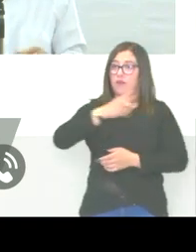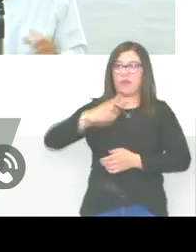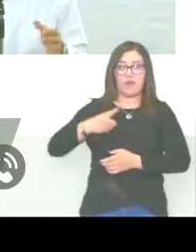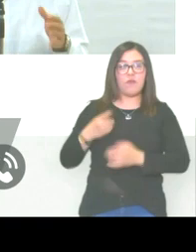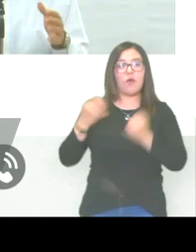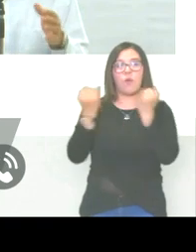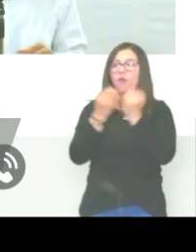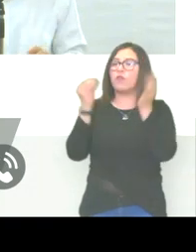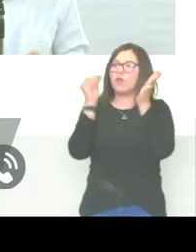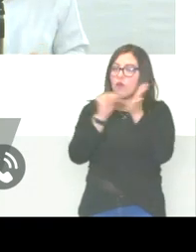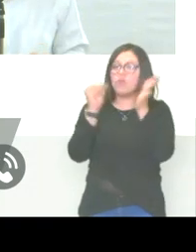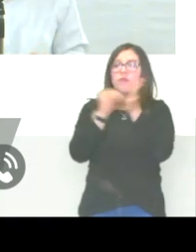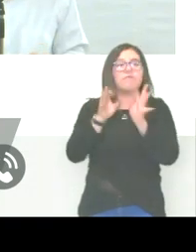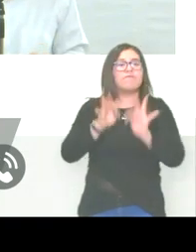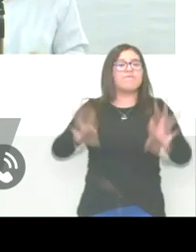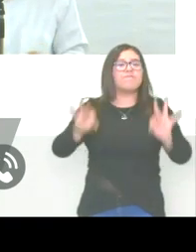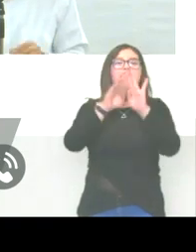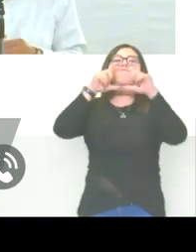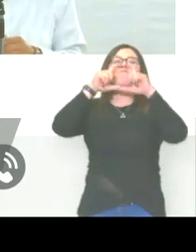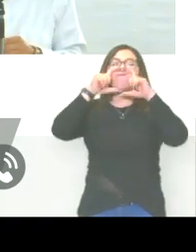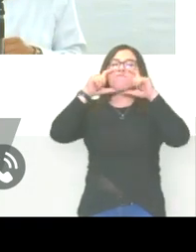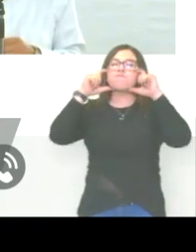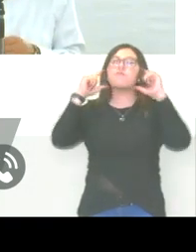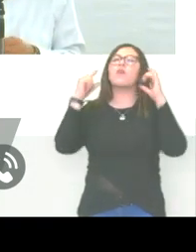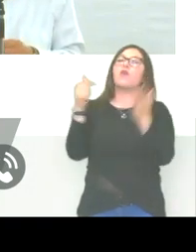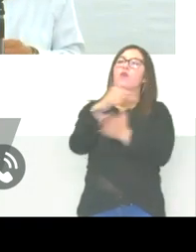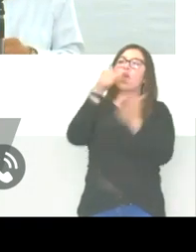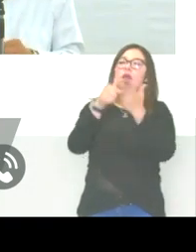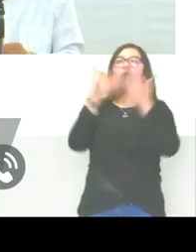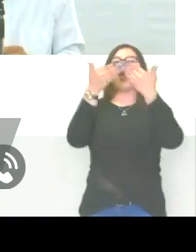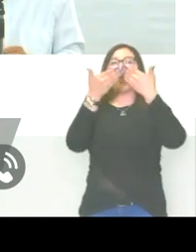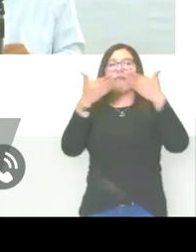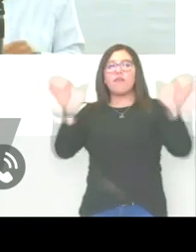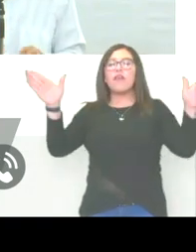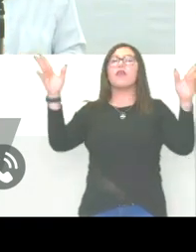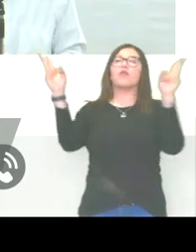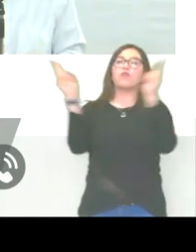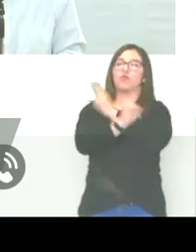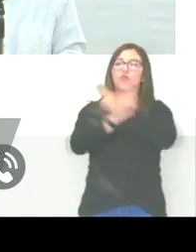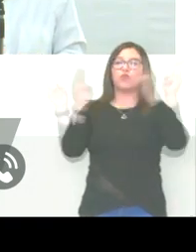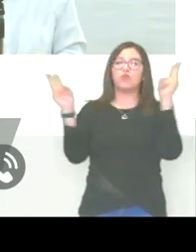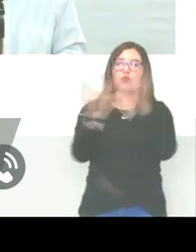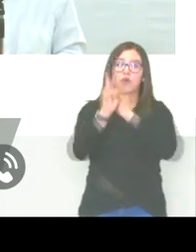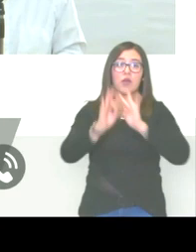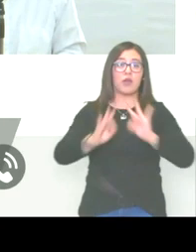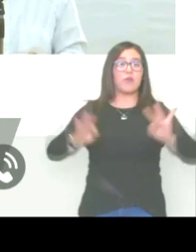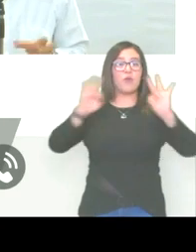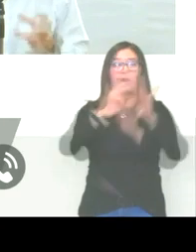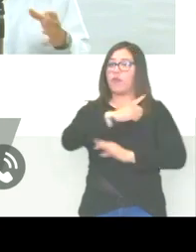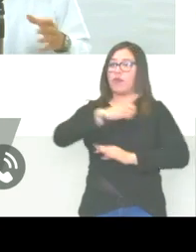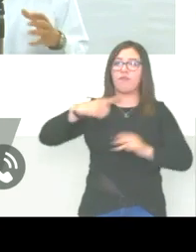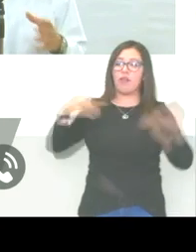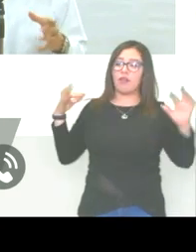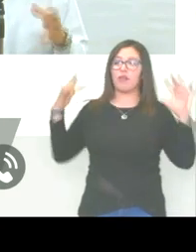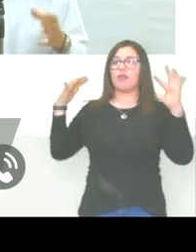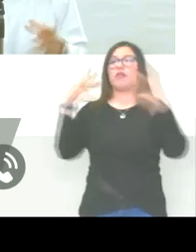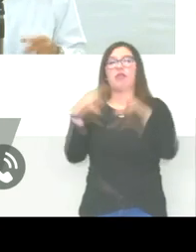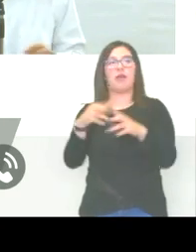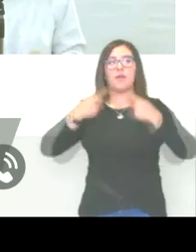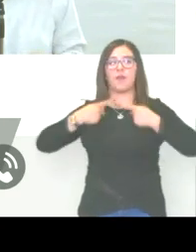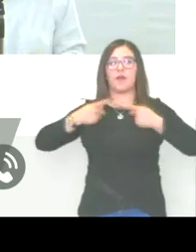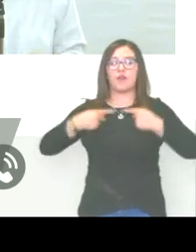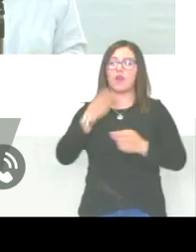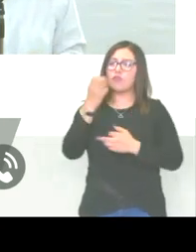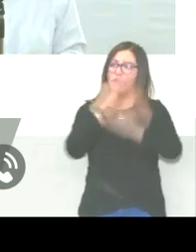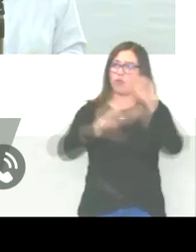usando el cubrebocas, mantengámonos en espacios abiertos, bien ventilados, evitemos aglomeraciones. Todas estas medidas